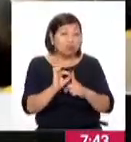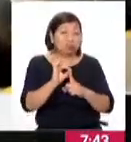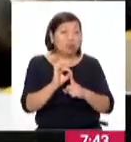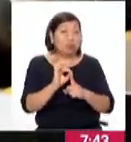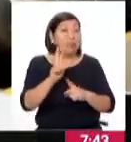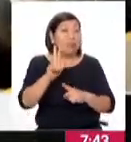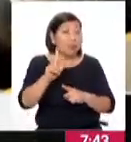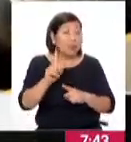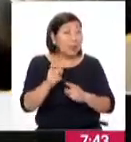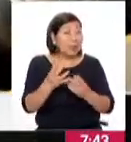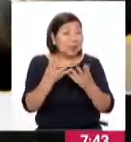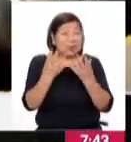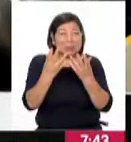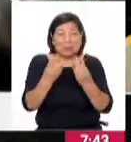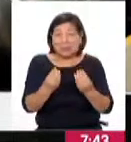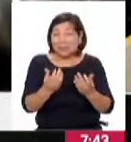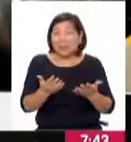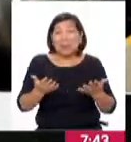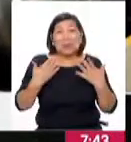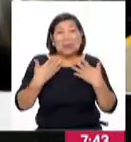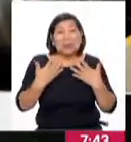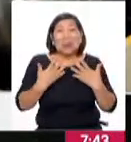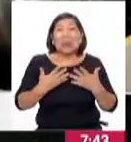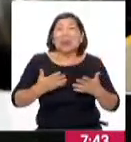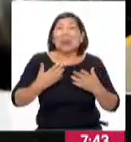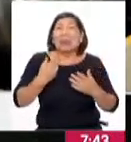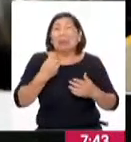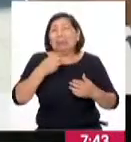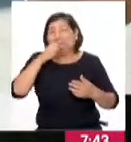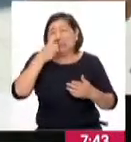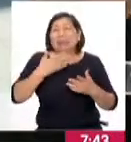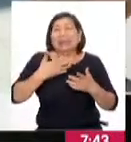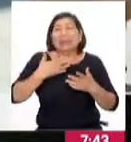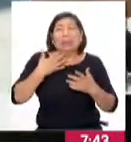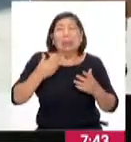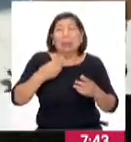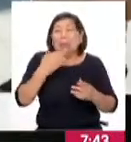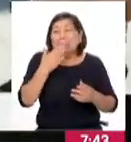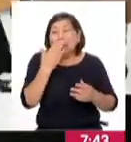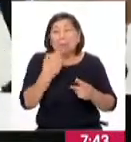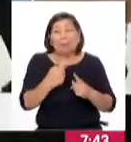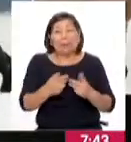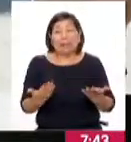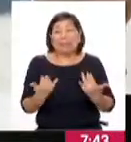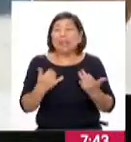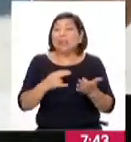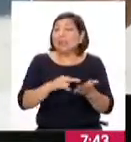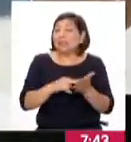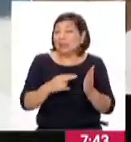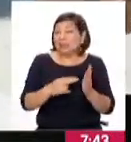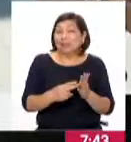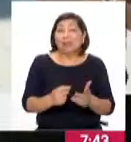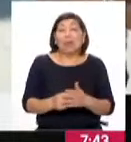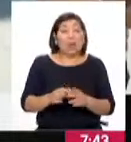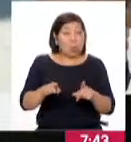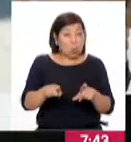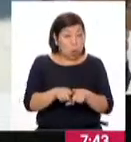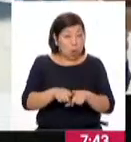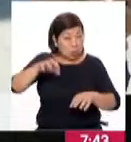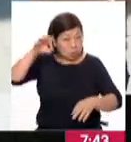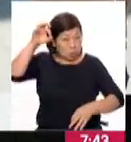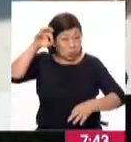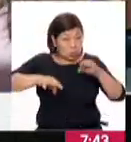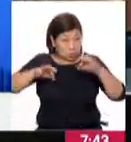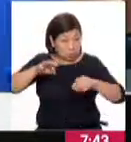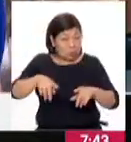secos O sea no no no no no no nos ventila digamos el no tenemos los vientos que no ventilen y Y eso significa también lluvias como hemos